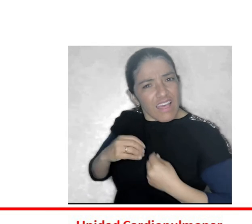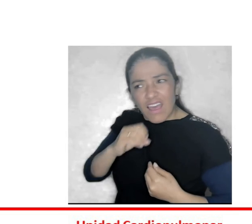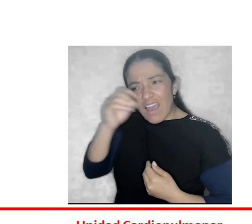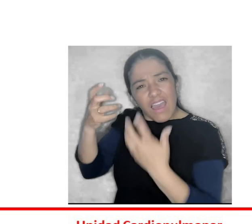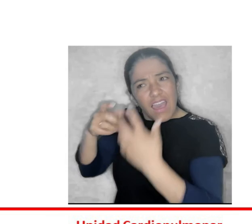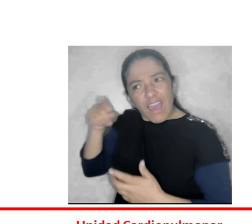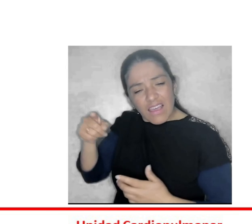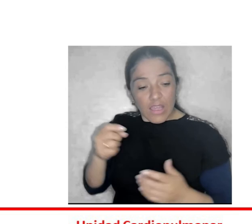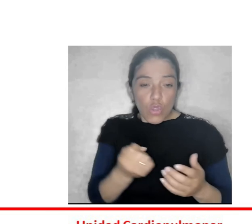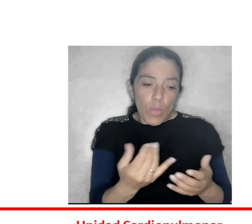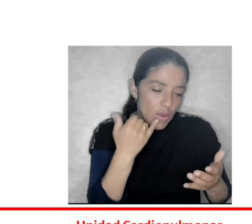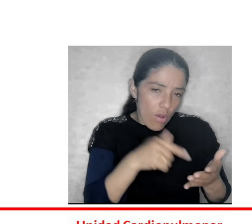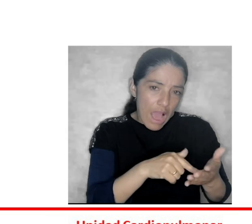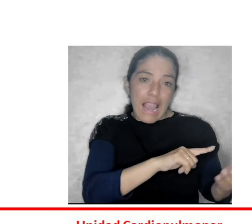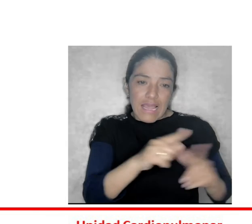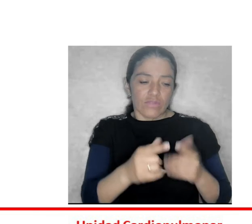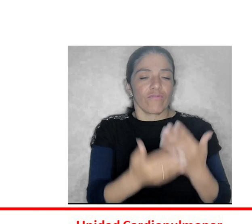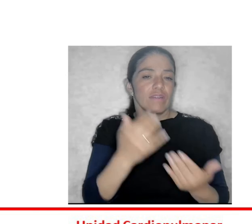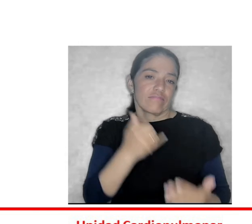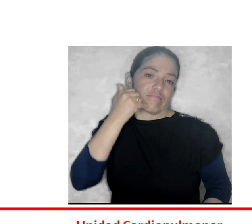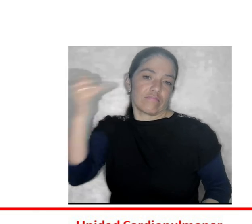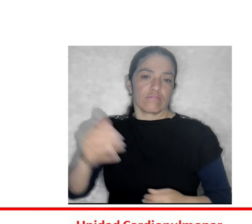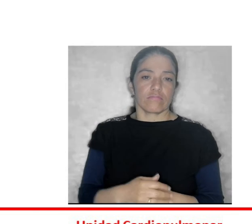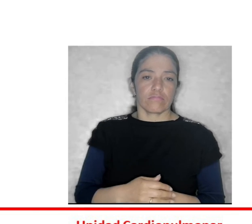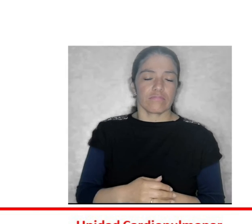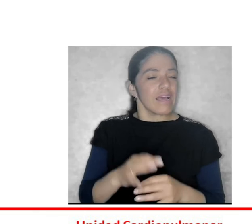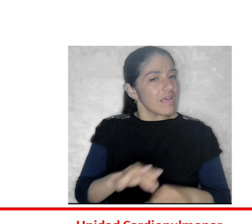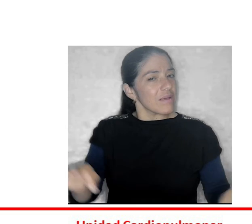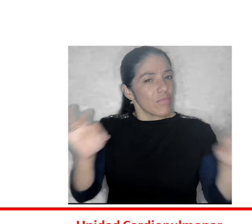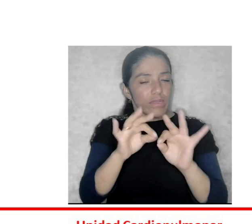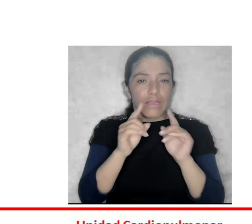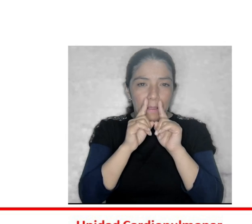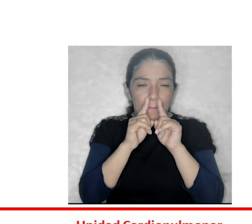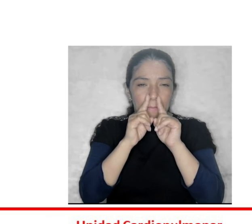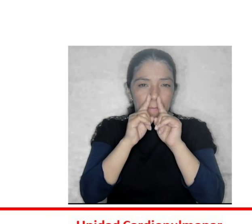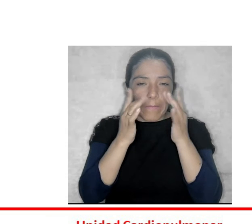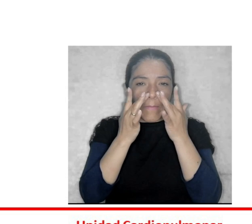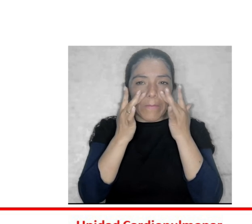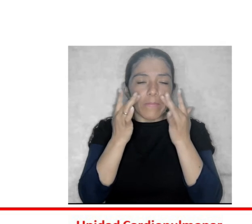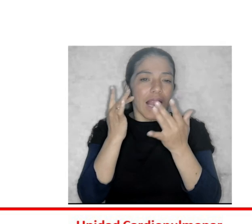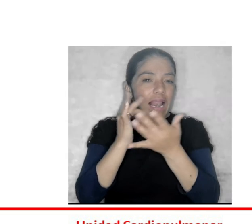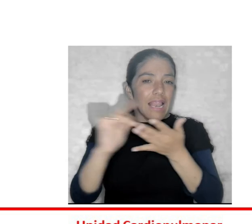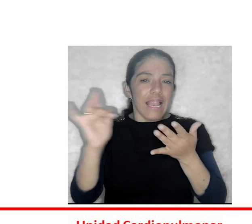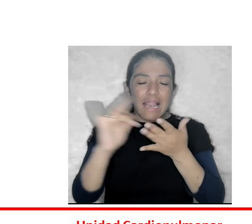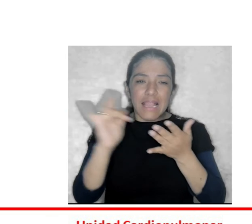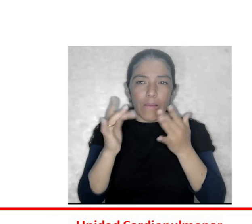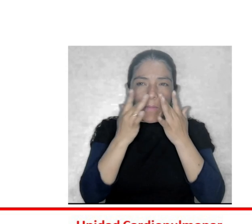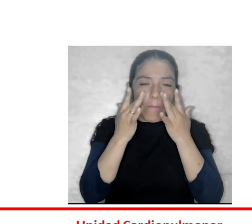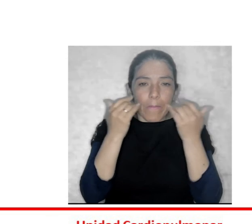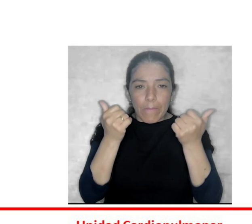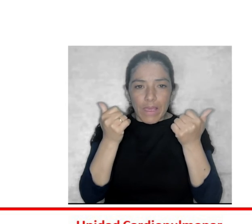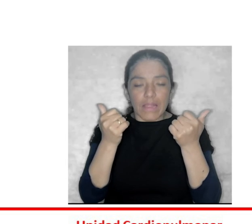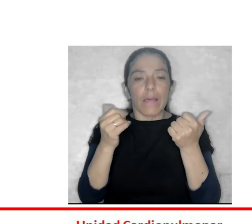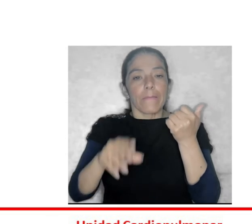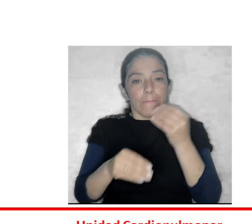teléfono de la empresa que suministra el oxígeno. Revisa con frecuencia que las fosas nasales estén